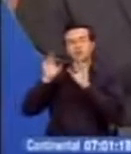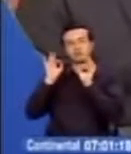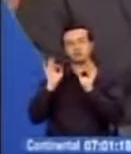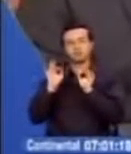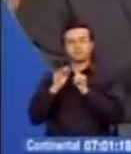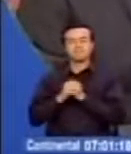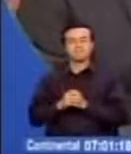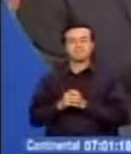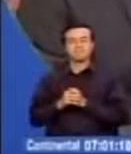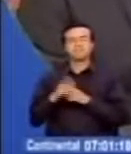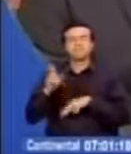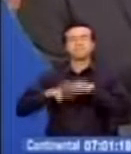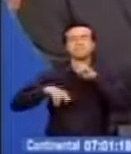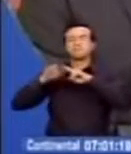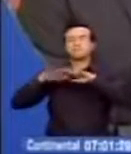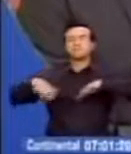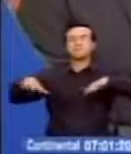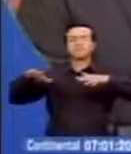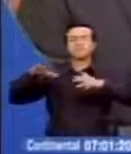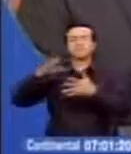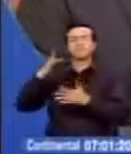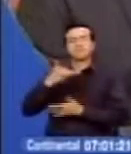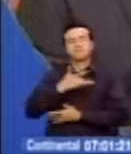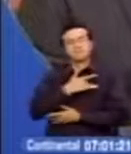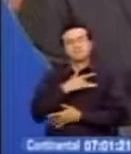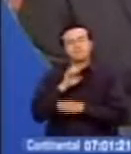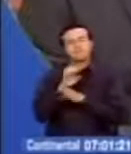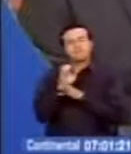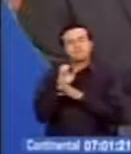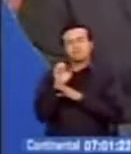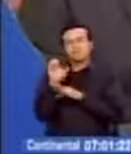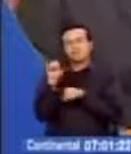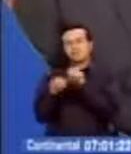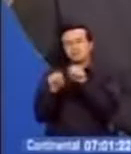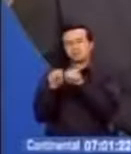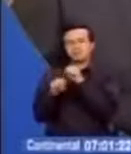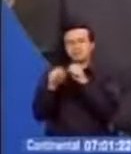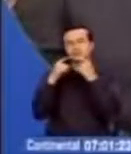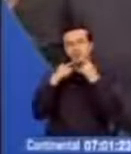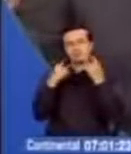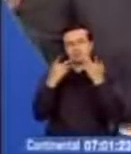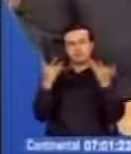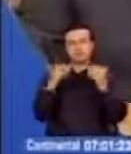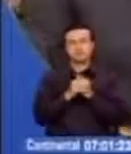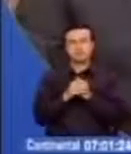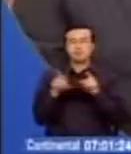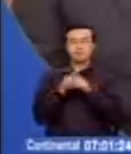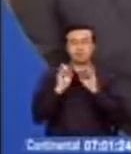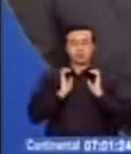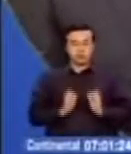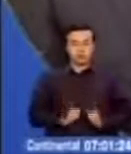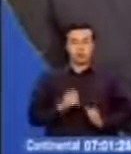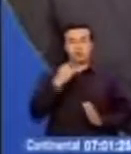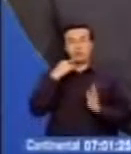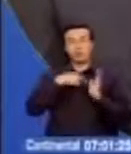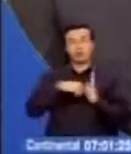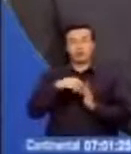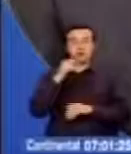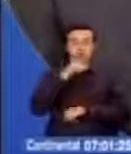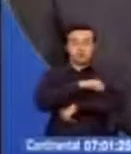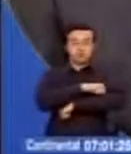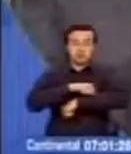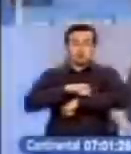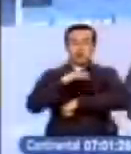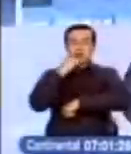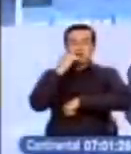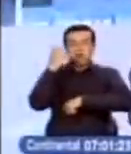de reconstruir esta parte herida de nuestra patria. Permítame el parangón, Como en el cuerpo humano, cuando se produce un corte